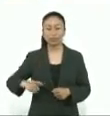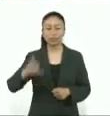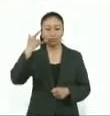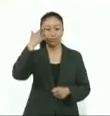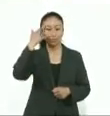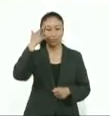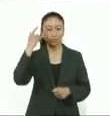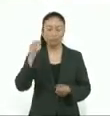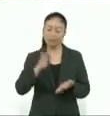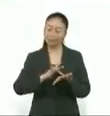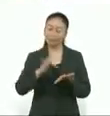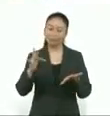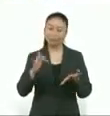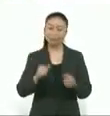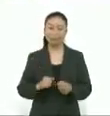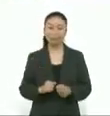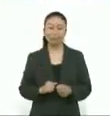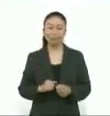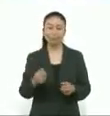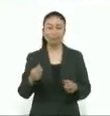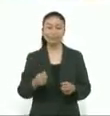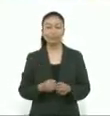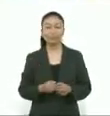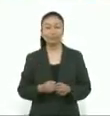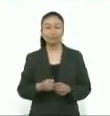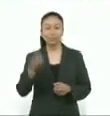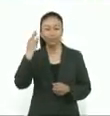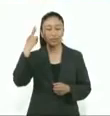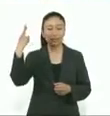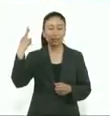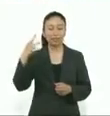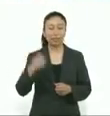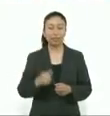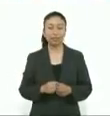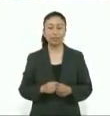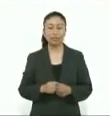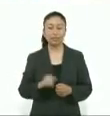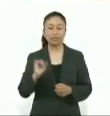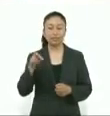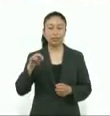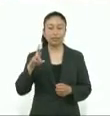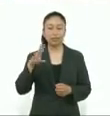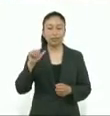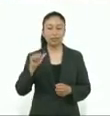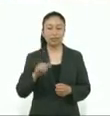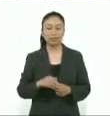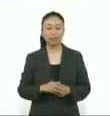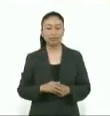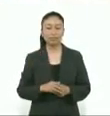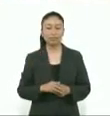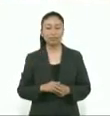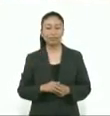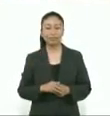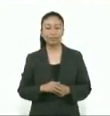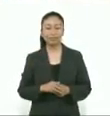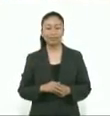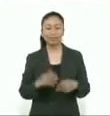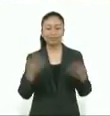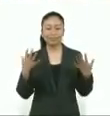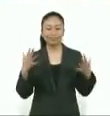Laida. A la maestra Indira Vizcaíno Silva, gobernadora de Colima.